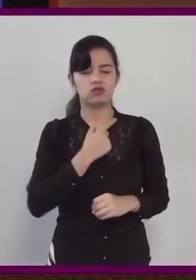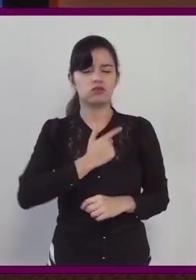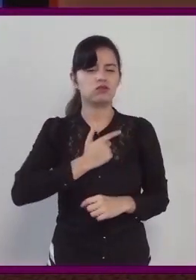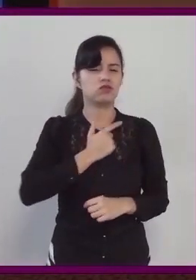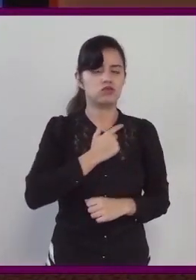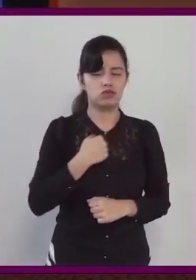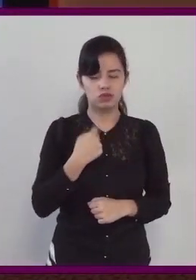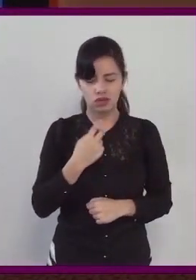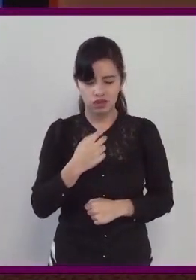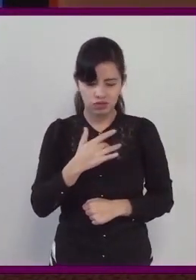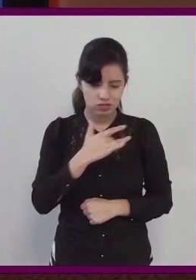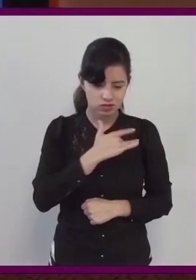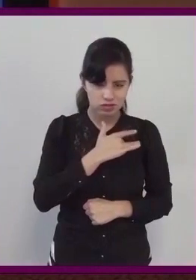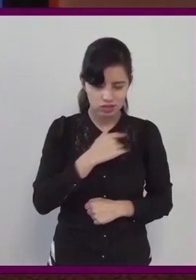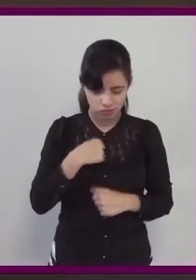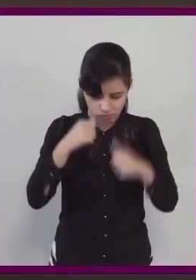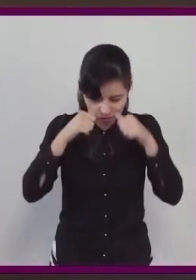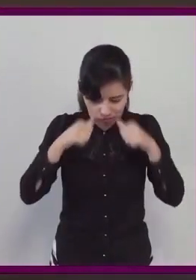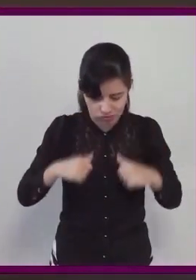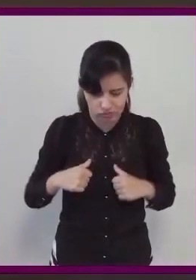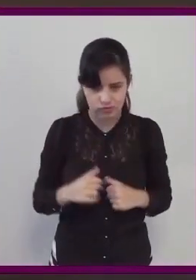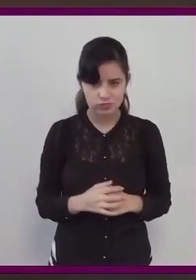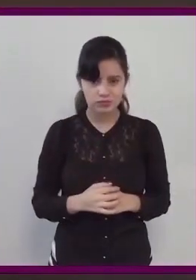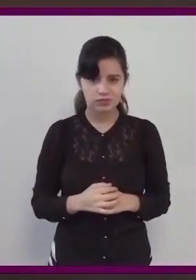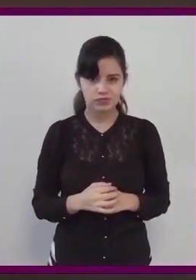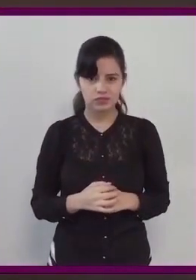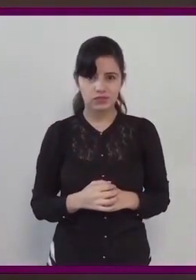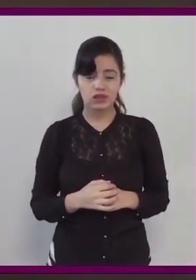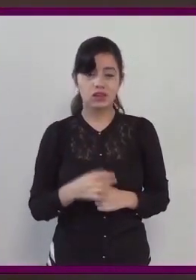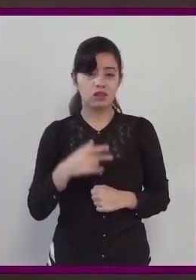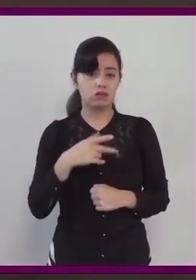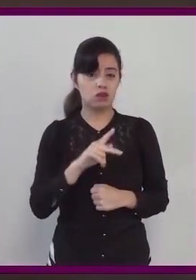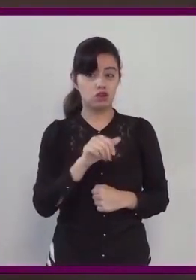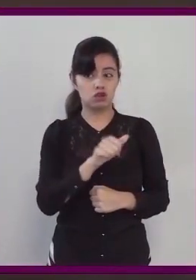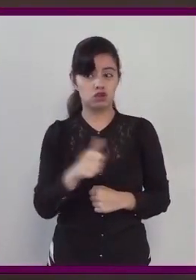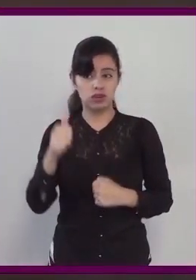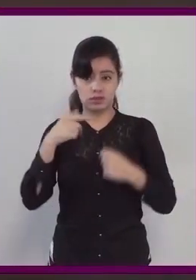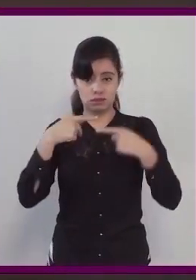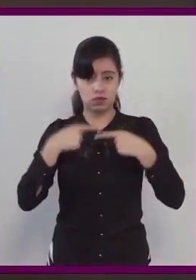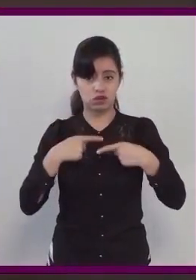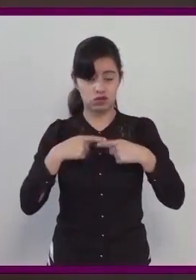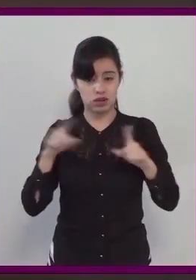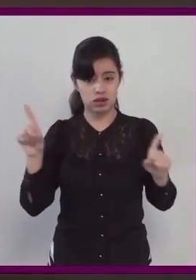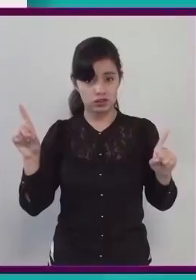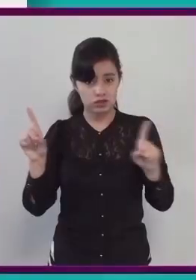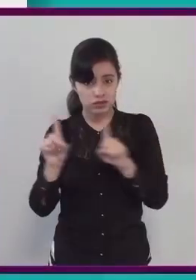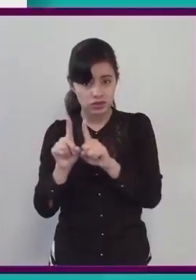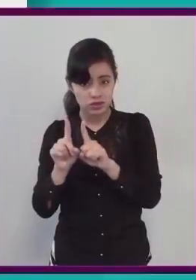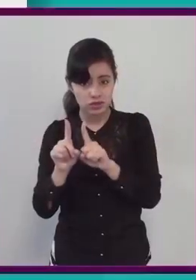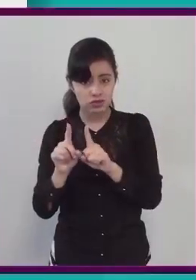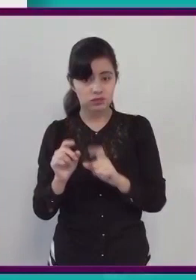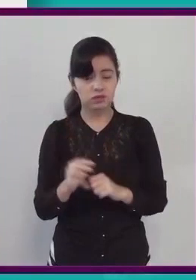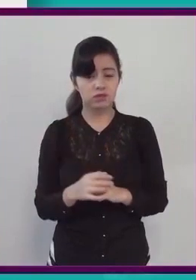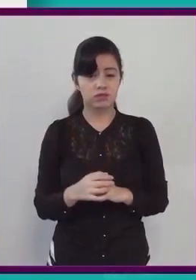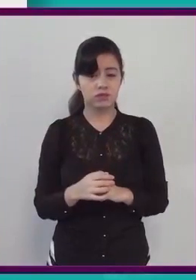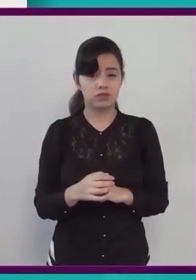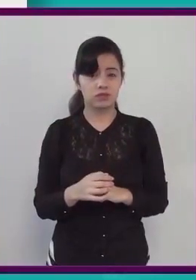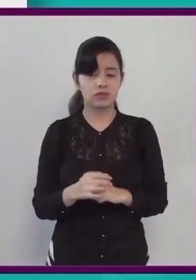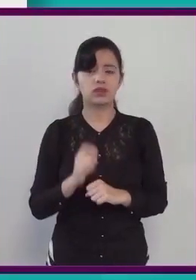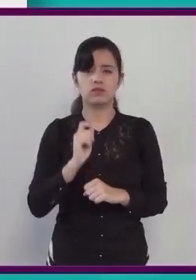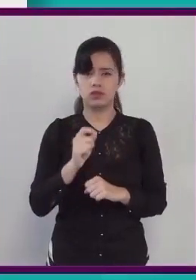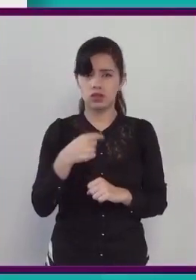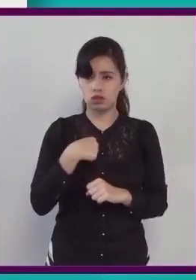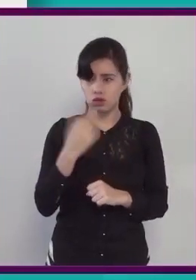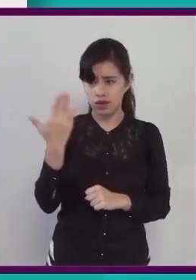Narciso en esteroides, ¿no? Sí. Y creo que